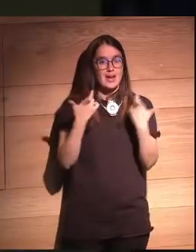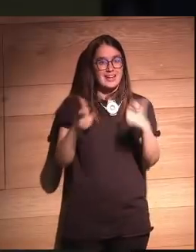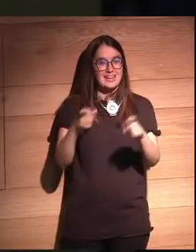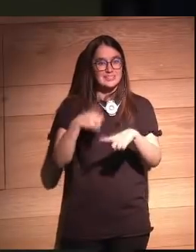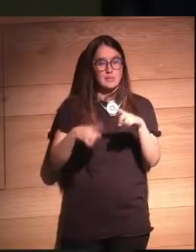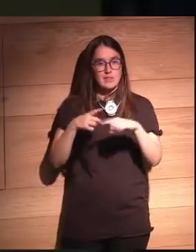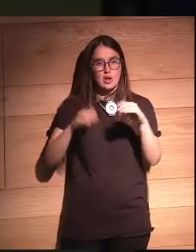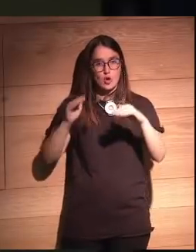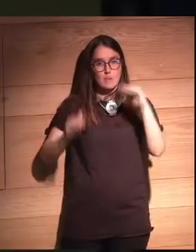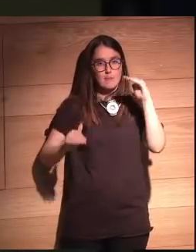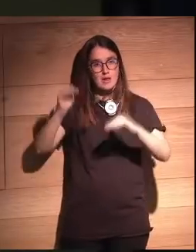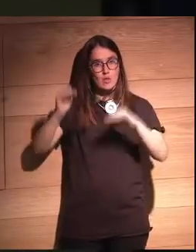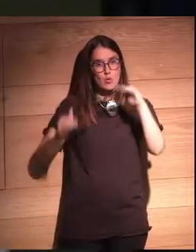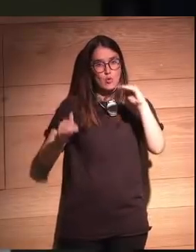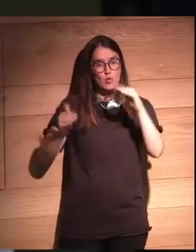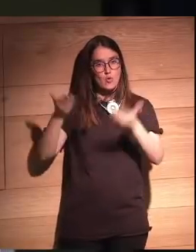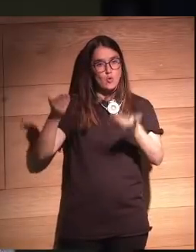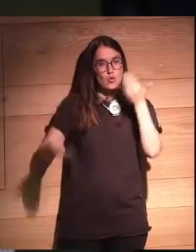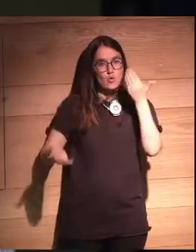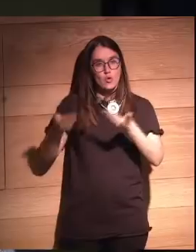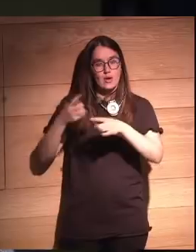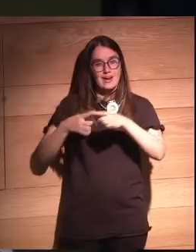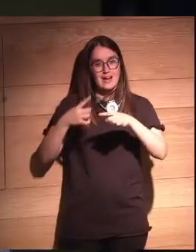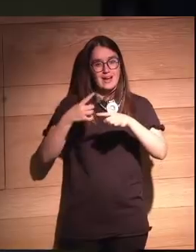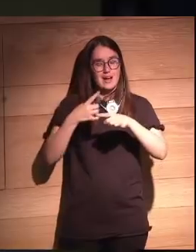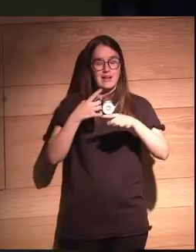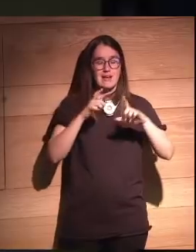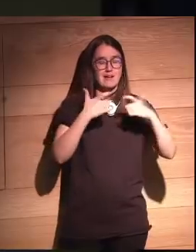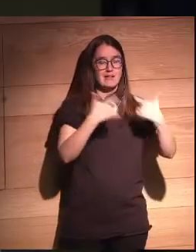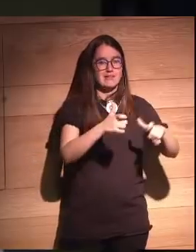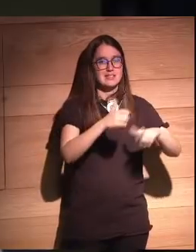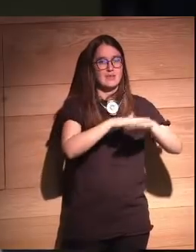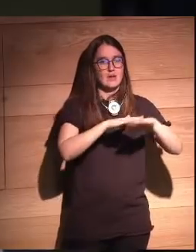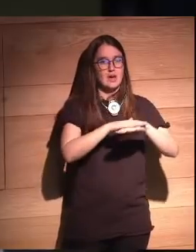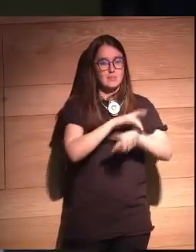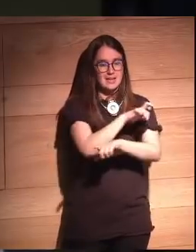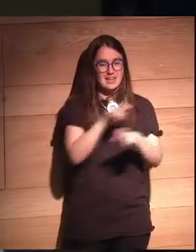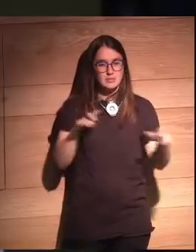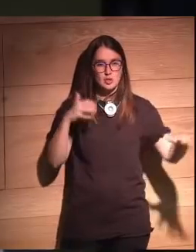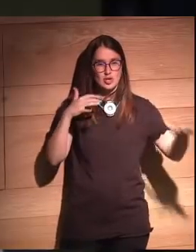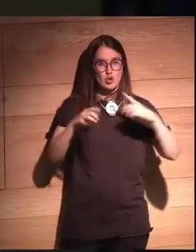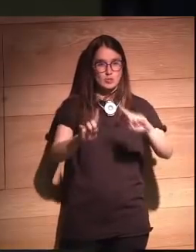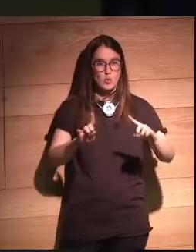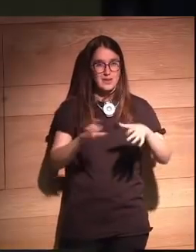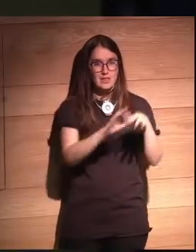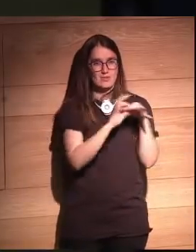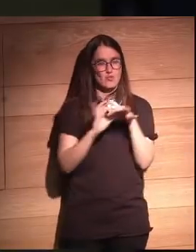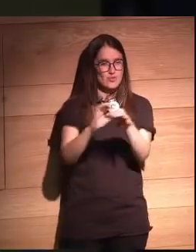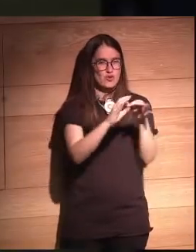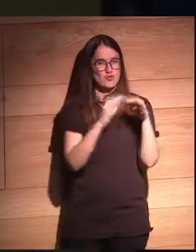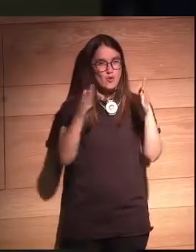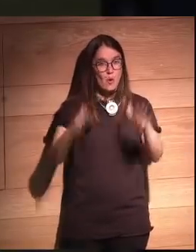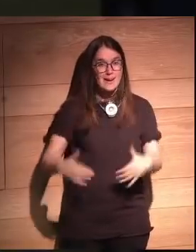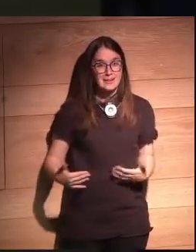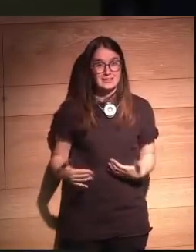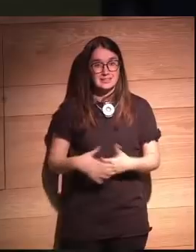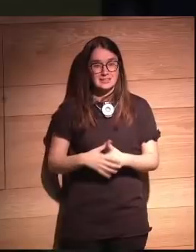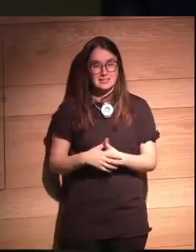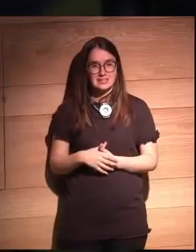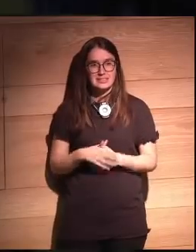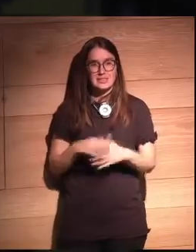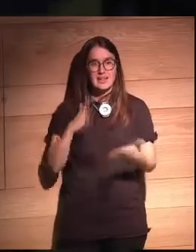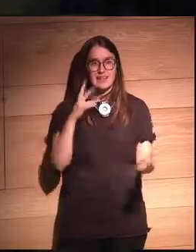media comparada con la clase baja. Toda una serie de diferencias que evitan que la gente se movilice de forma conjunta.